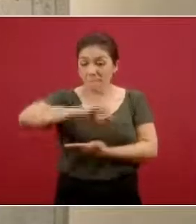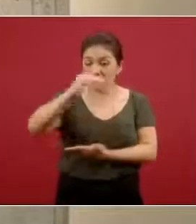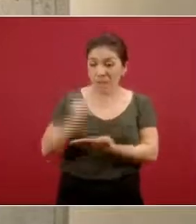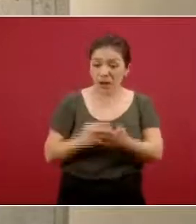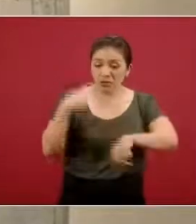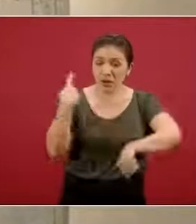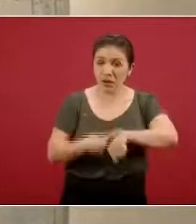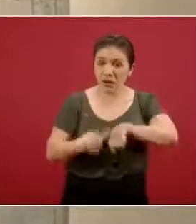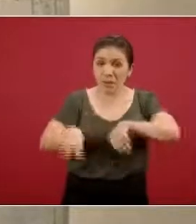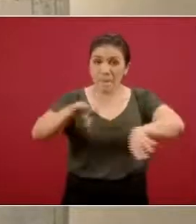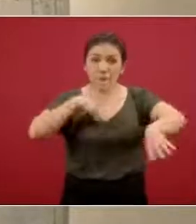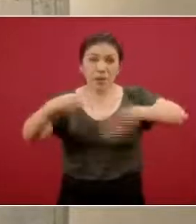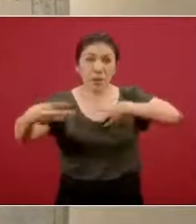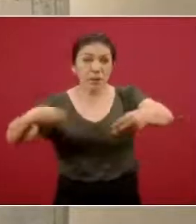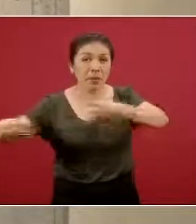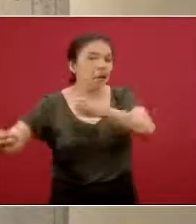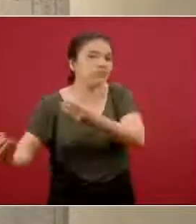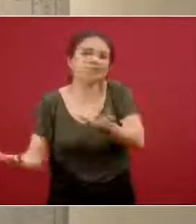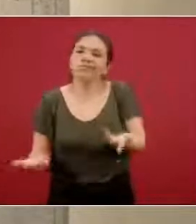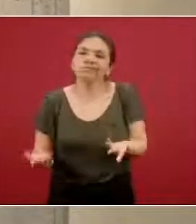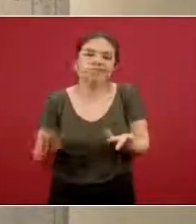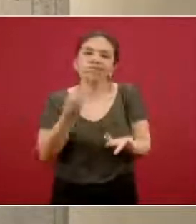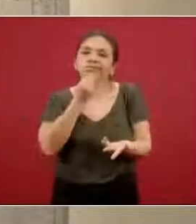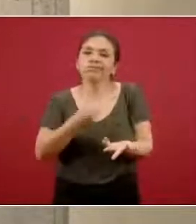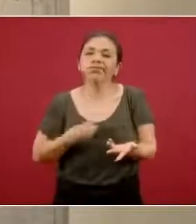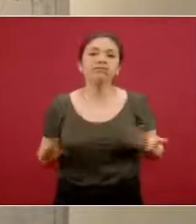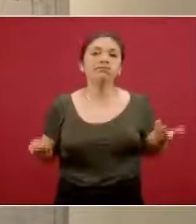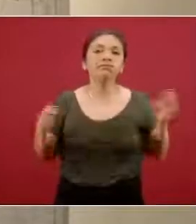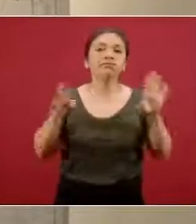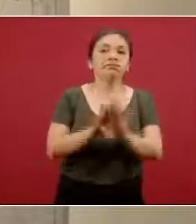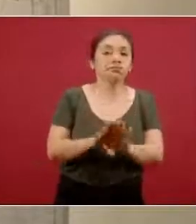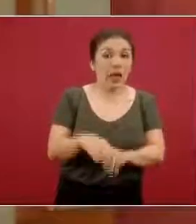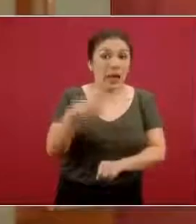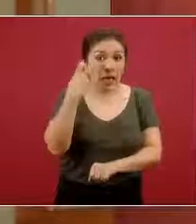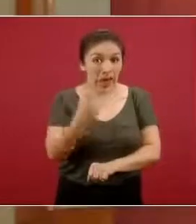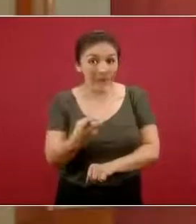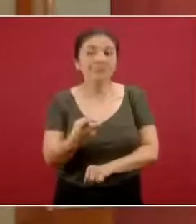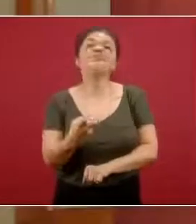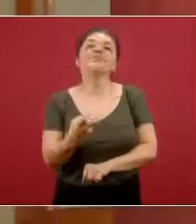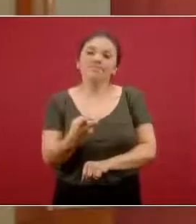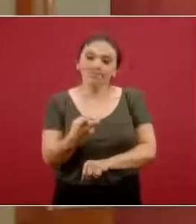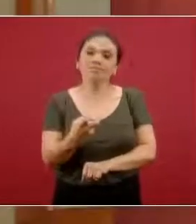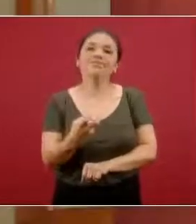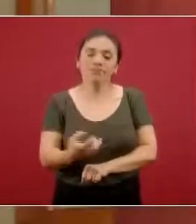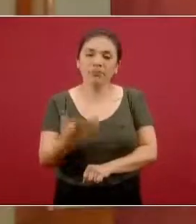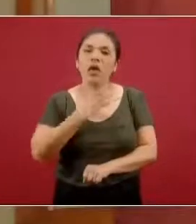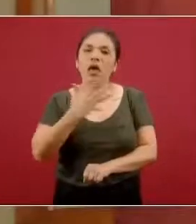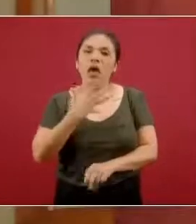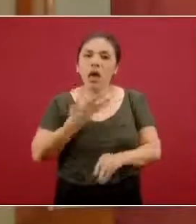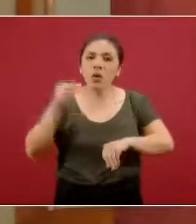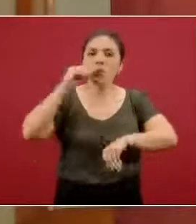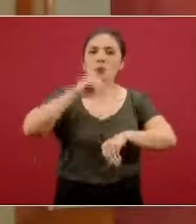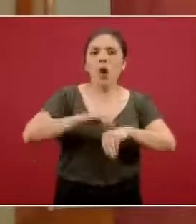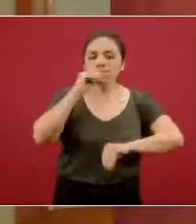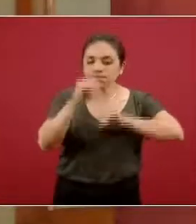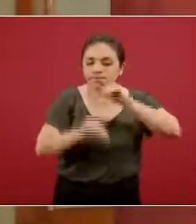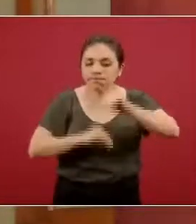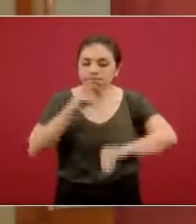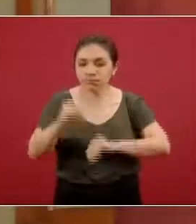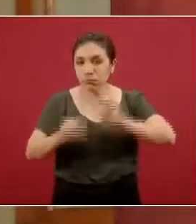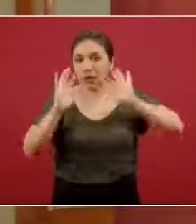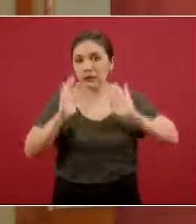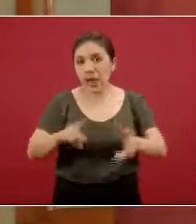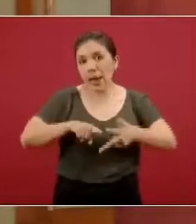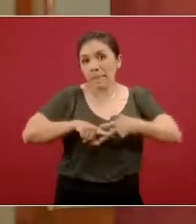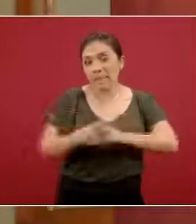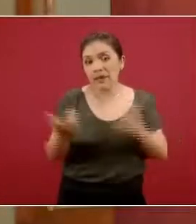grado a la transmisión de la enfermedad. Esto lo está lógicamente articulando y poniendo en